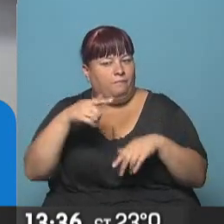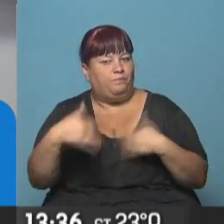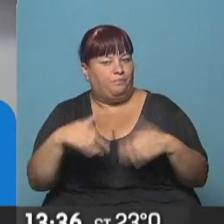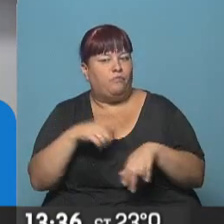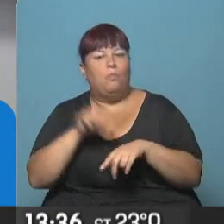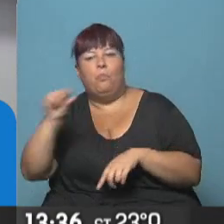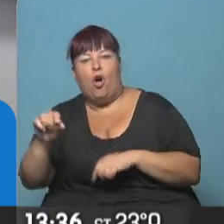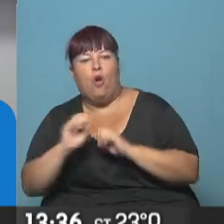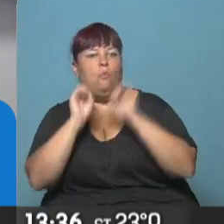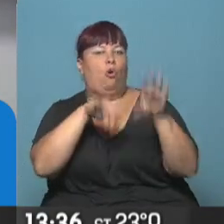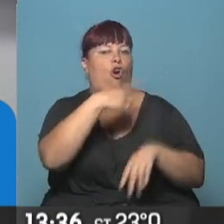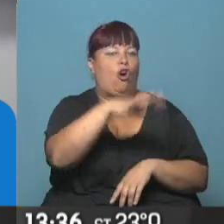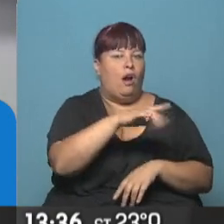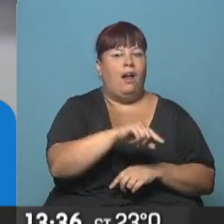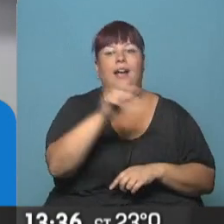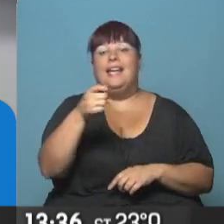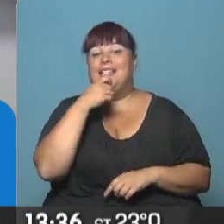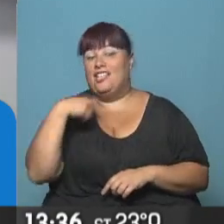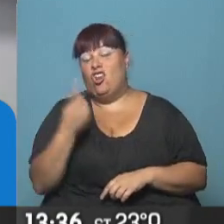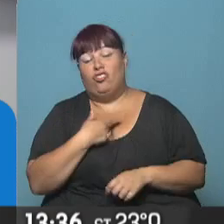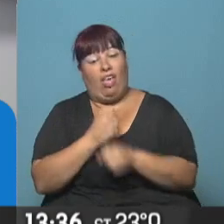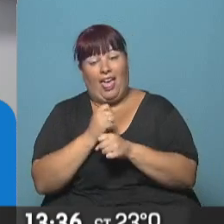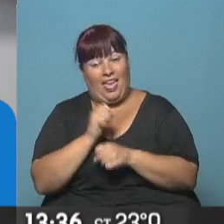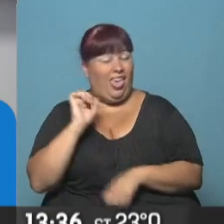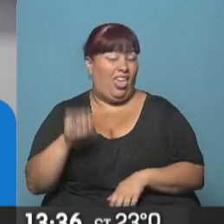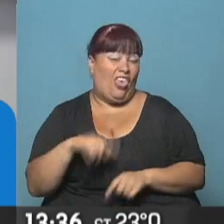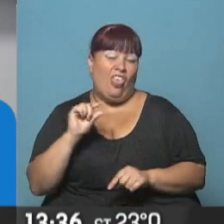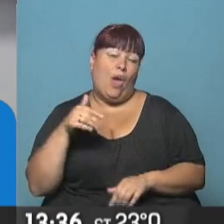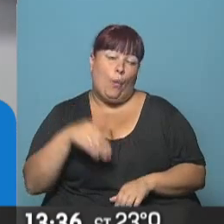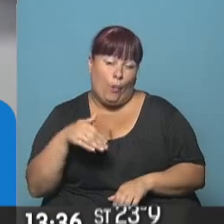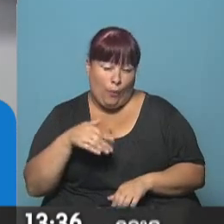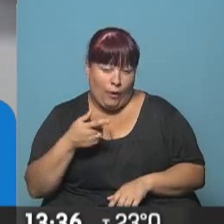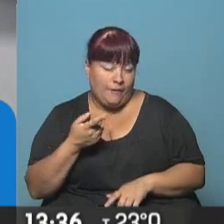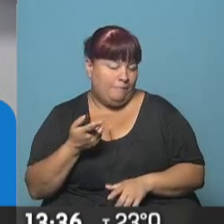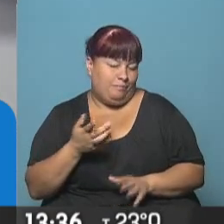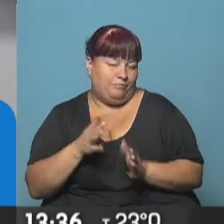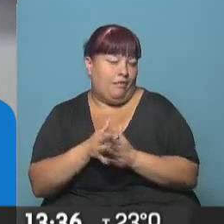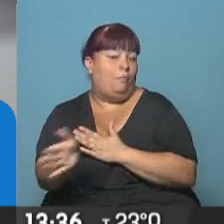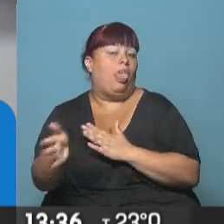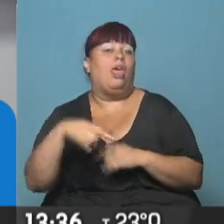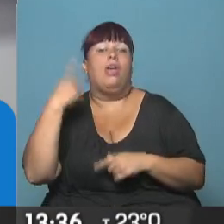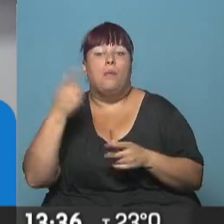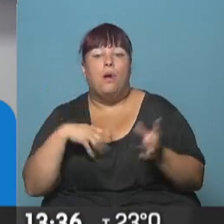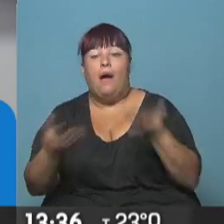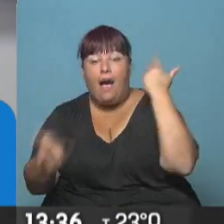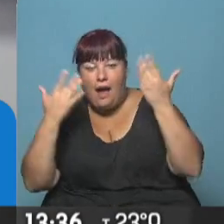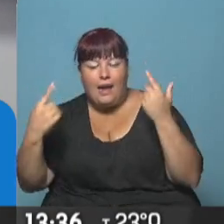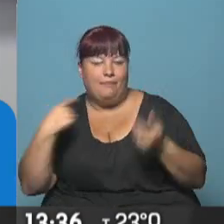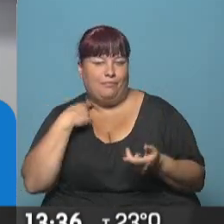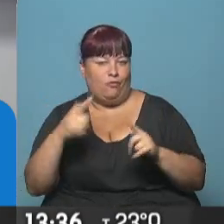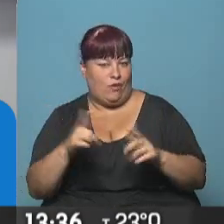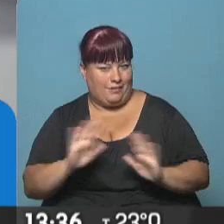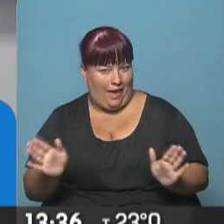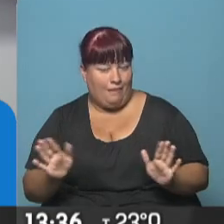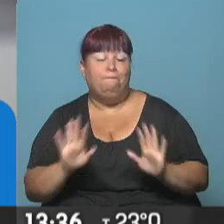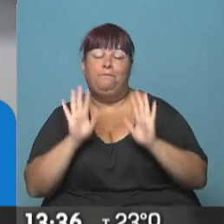un tiempo en un lugar se van a otro y si nosotros no trabajamos rápido se nos van y cuando vamos a hacer el allanamiento no los tenemos